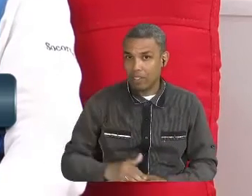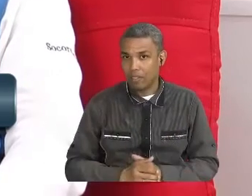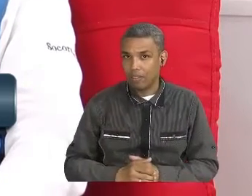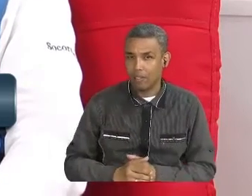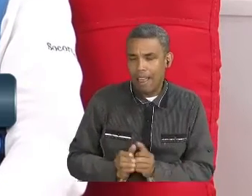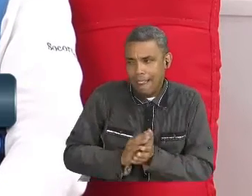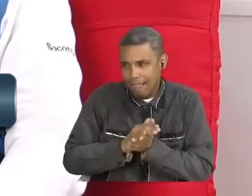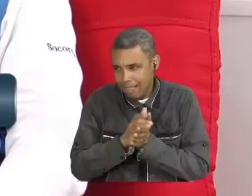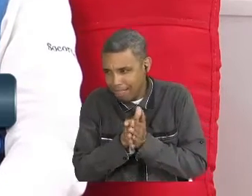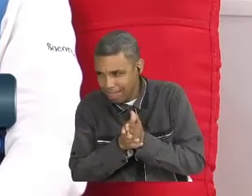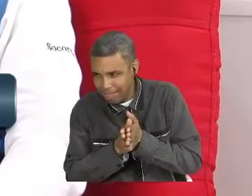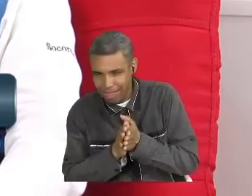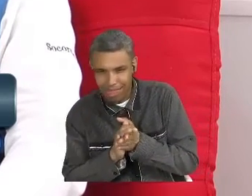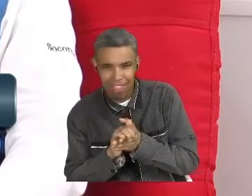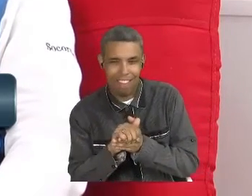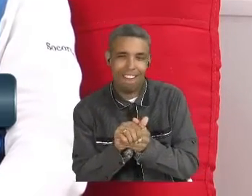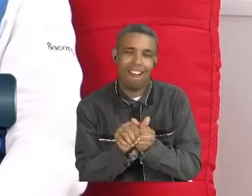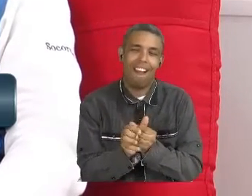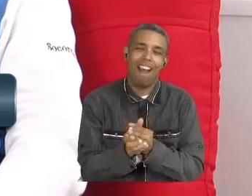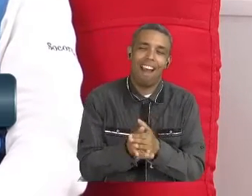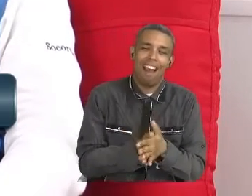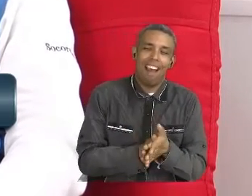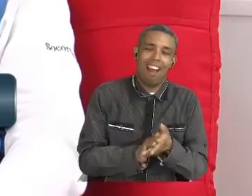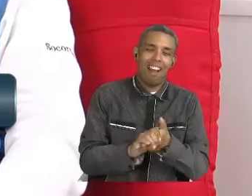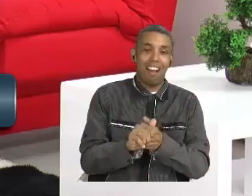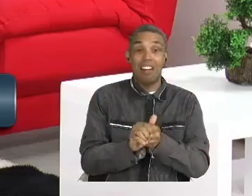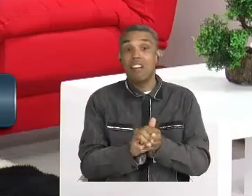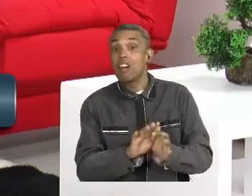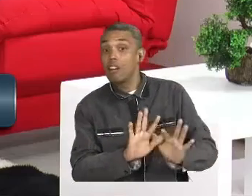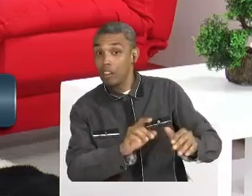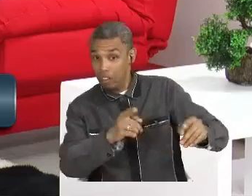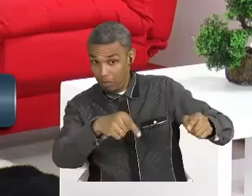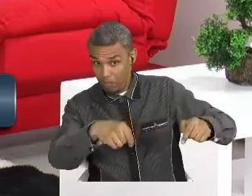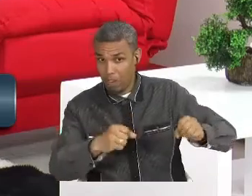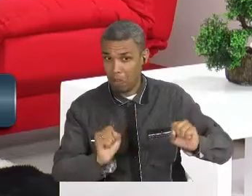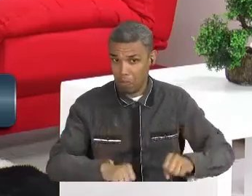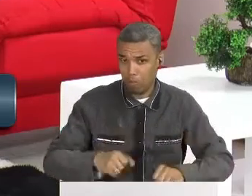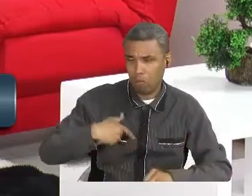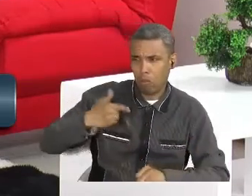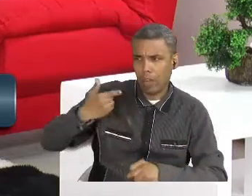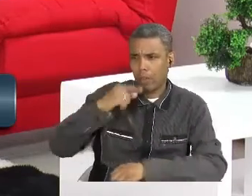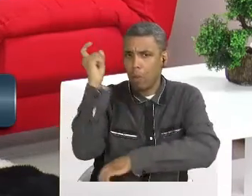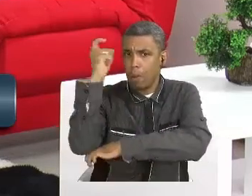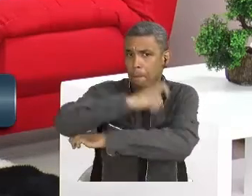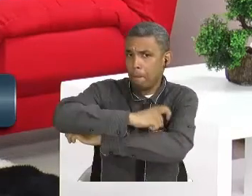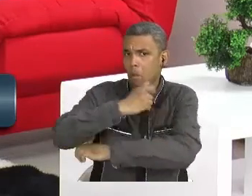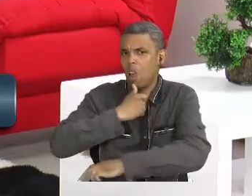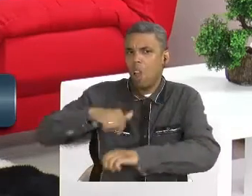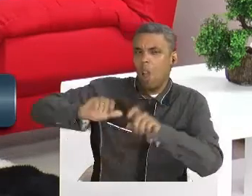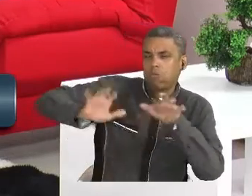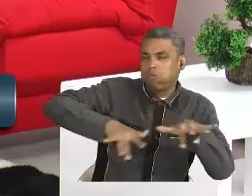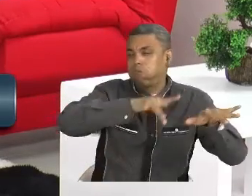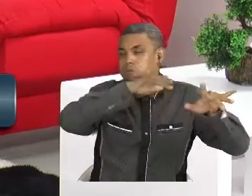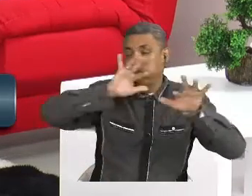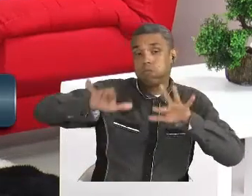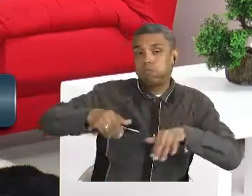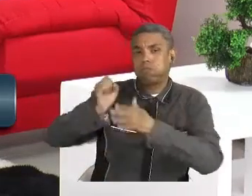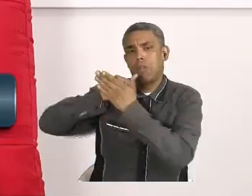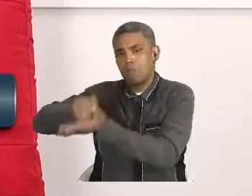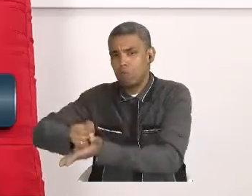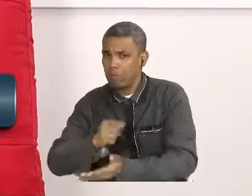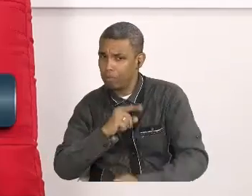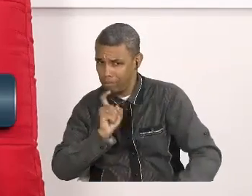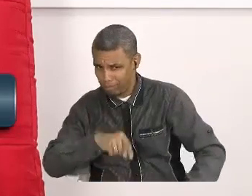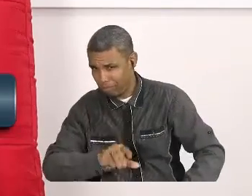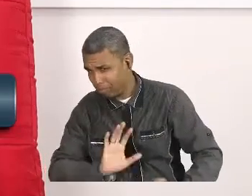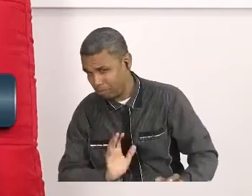lo mismo y no llegar a su destino final. Vale, y a eso que tú dices, muchas personas también antes de ayudar dicen, no, yo no ayudo porque siempre